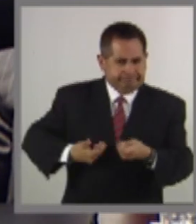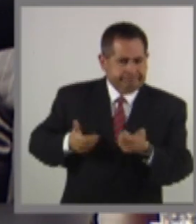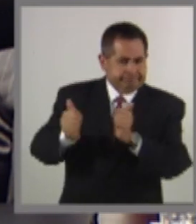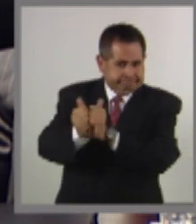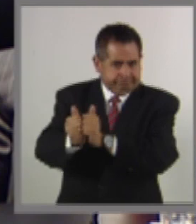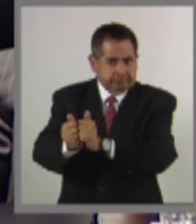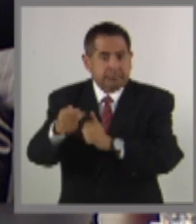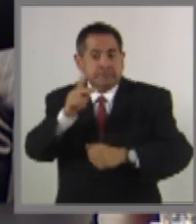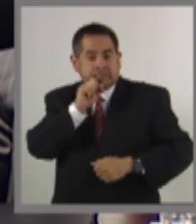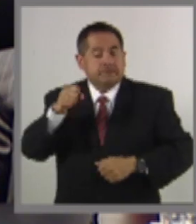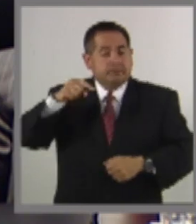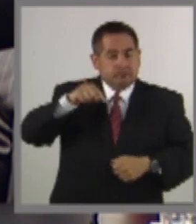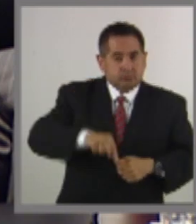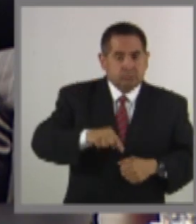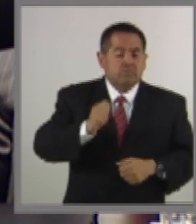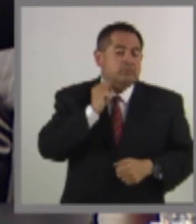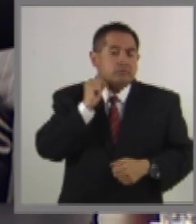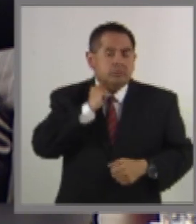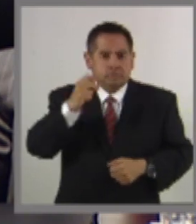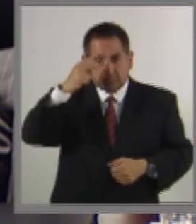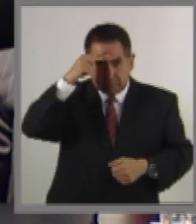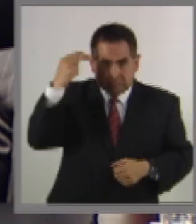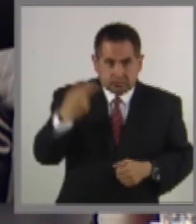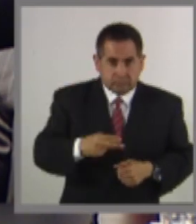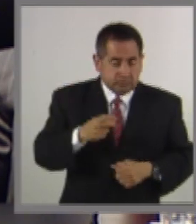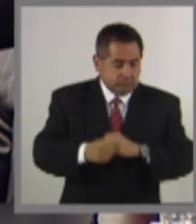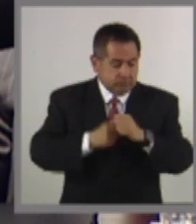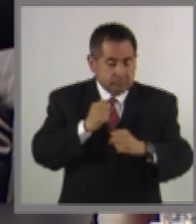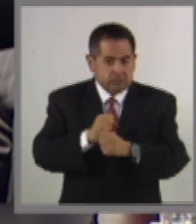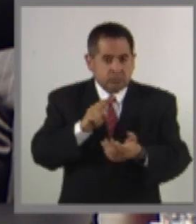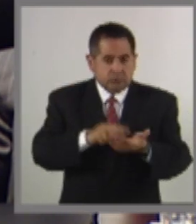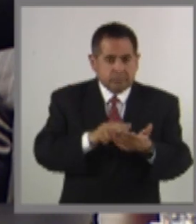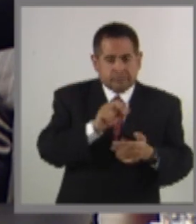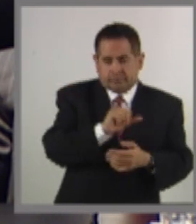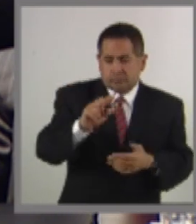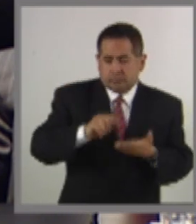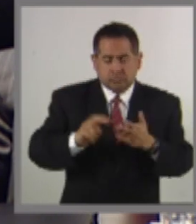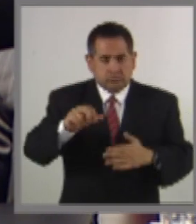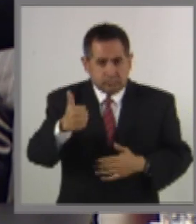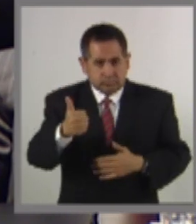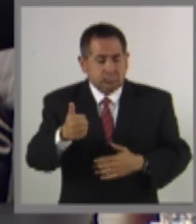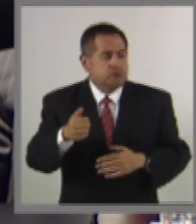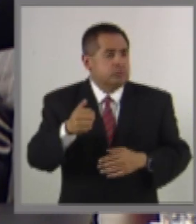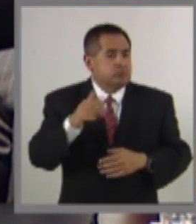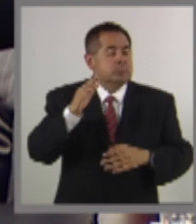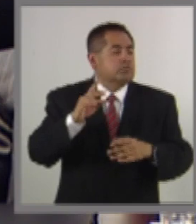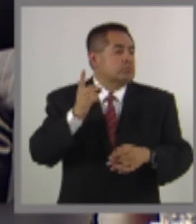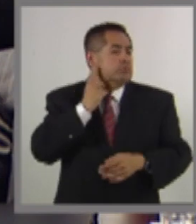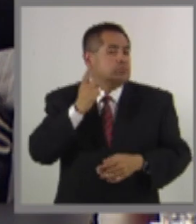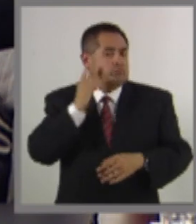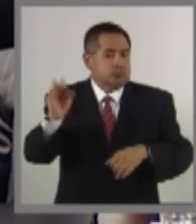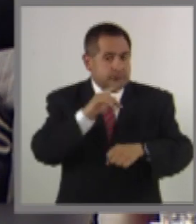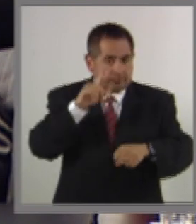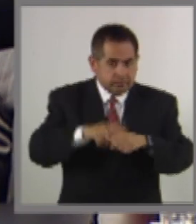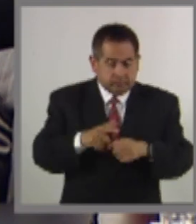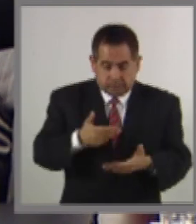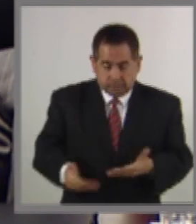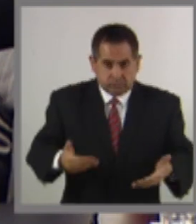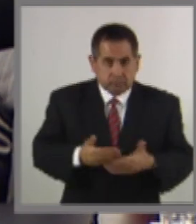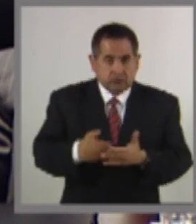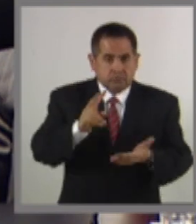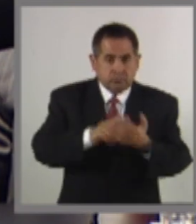también como senador de la República en el 2000-2006, como diputado federal y ahora